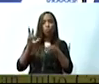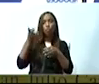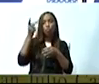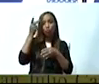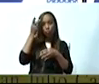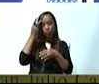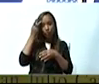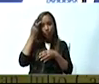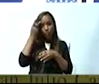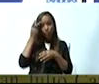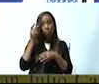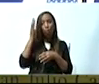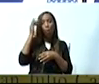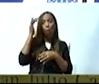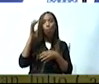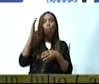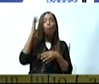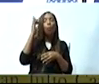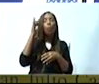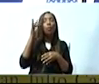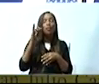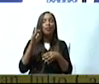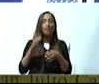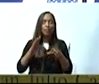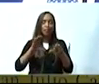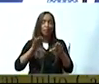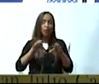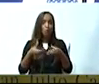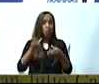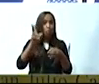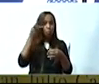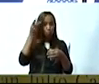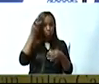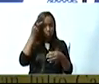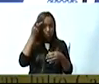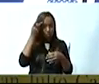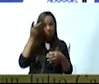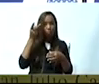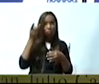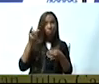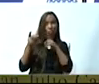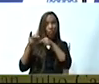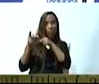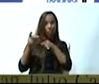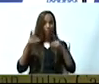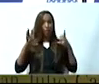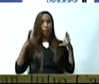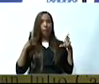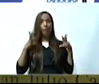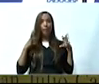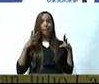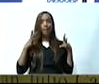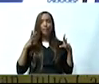vivimos el día a día y que los teléfonos nuestros no tienen hora para hacer, para timbrar.